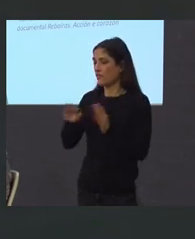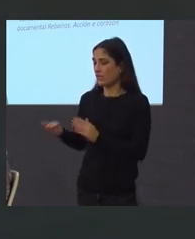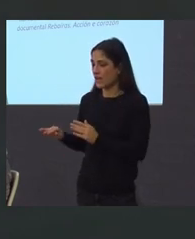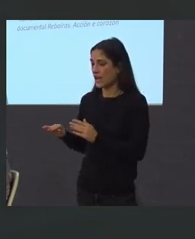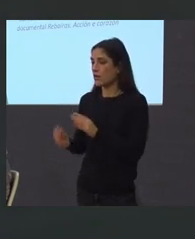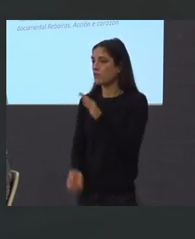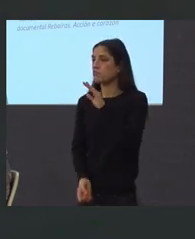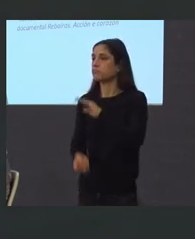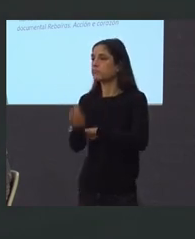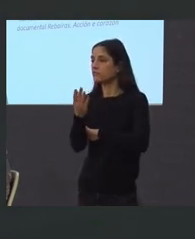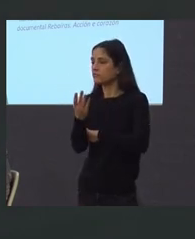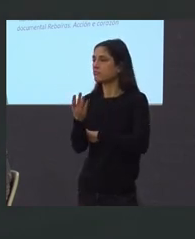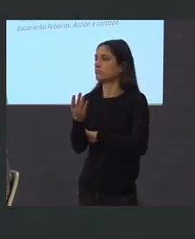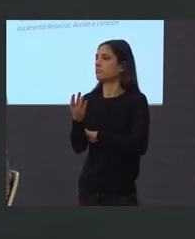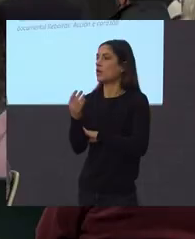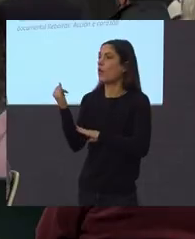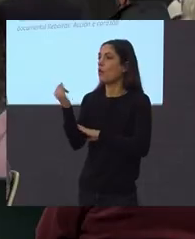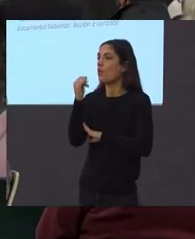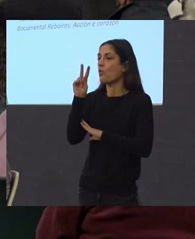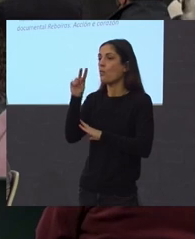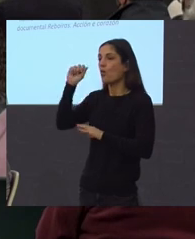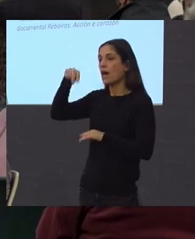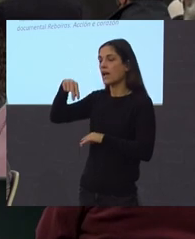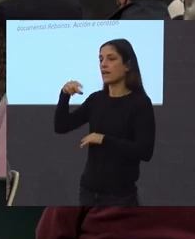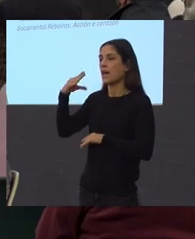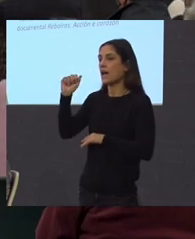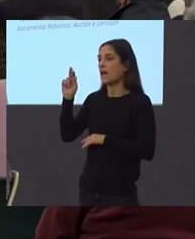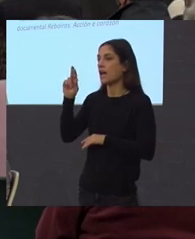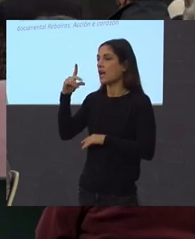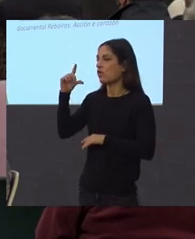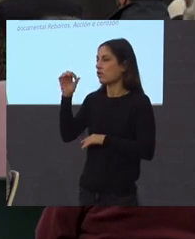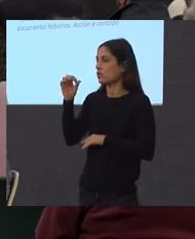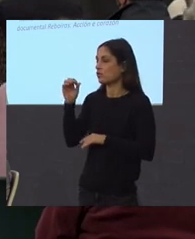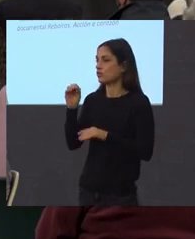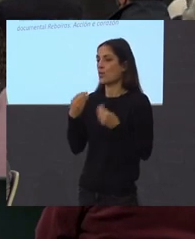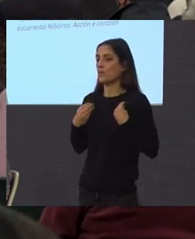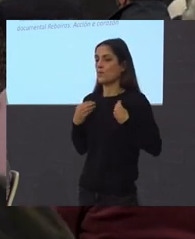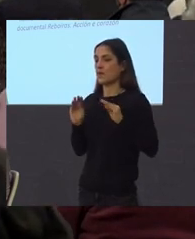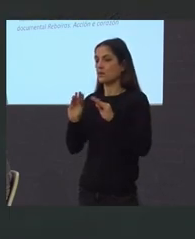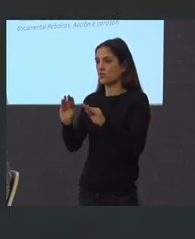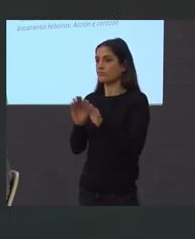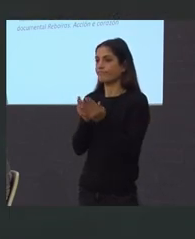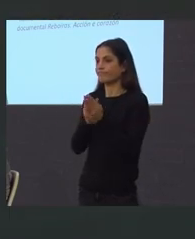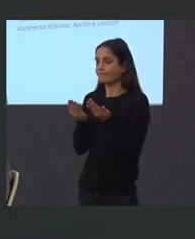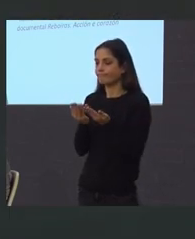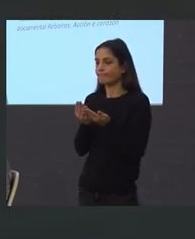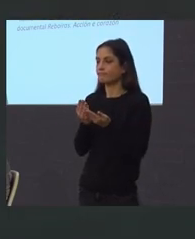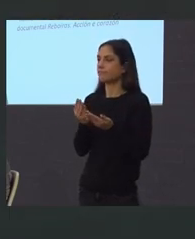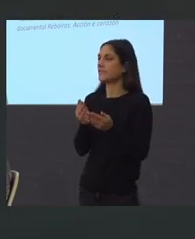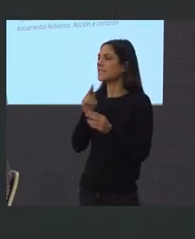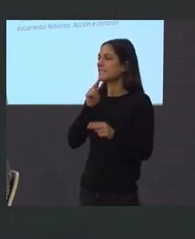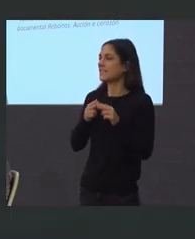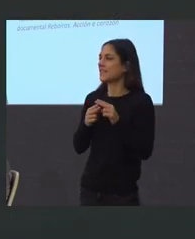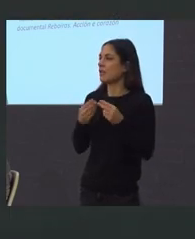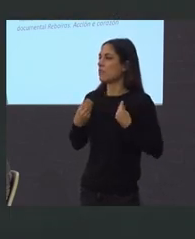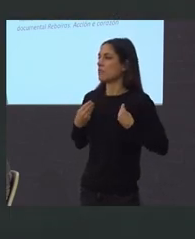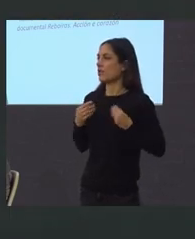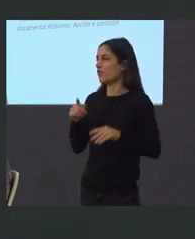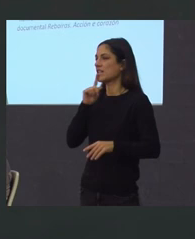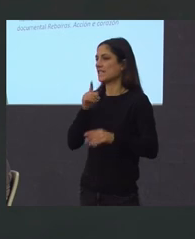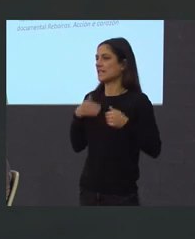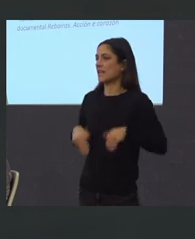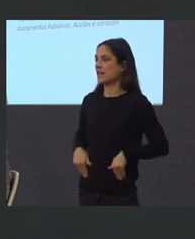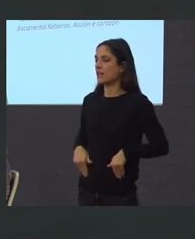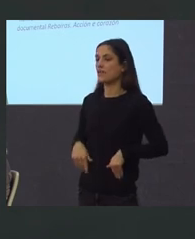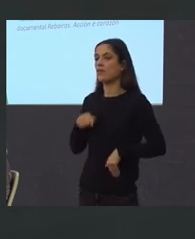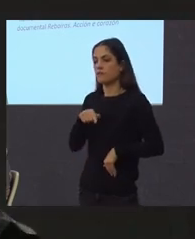sae a luz Juan Carlos I, Biografías en silencios, aí xa asinado como Rebeca